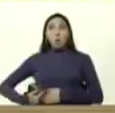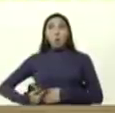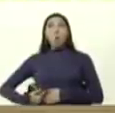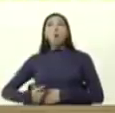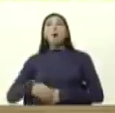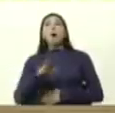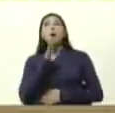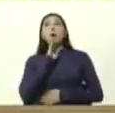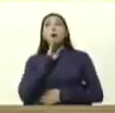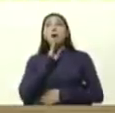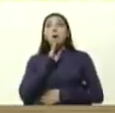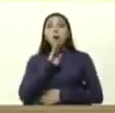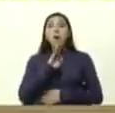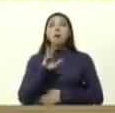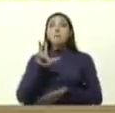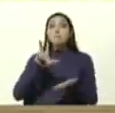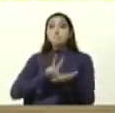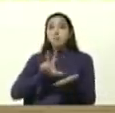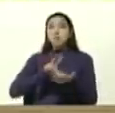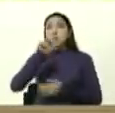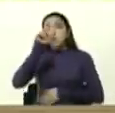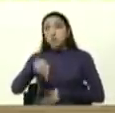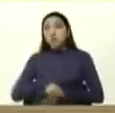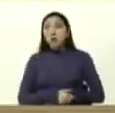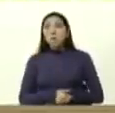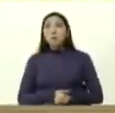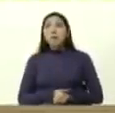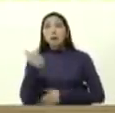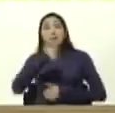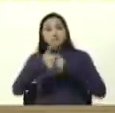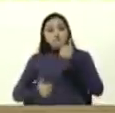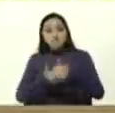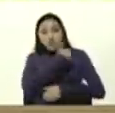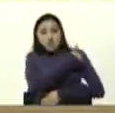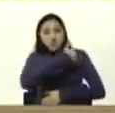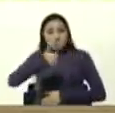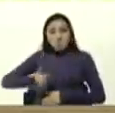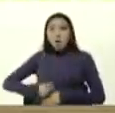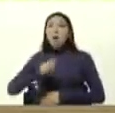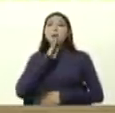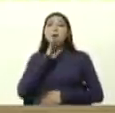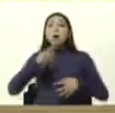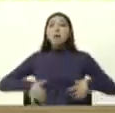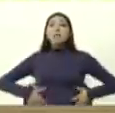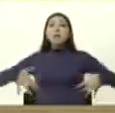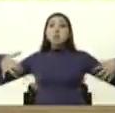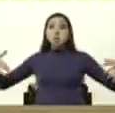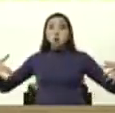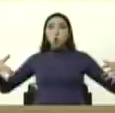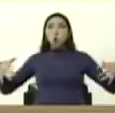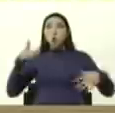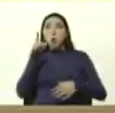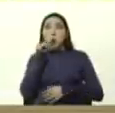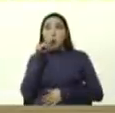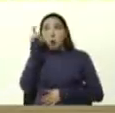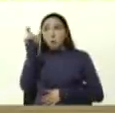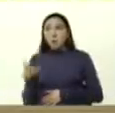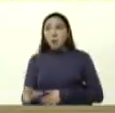Bicentenario, Simón Serpa, y el vicepresidente del Banco del Tesoro, Ángel Gabriel